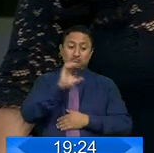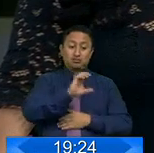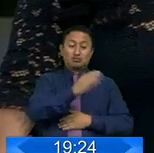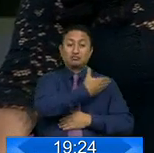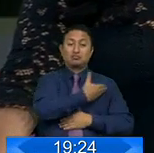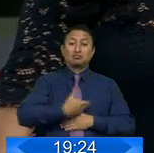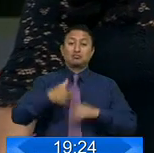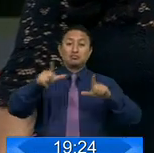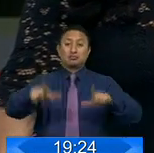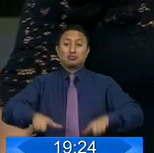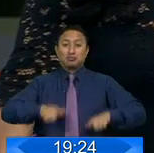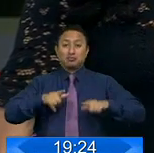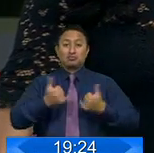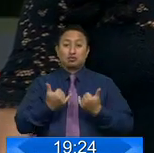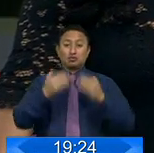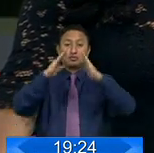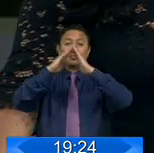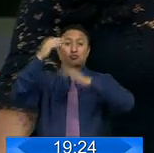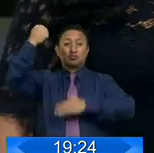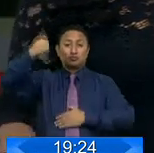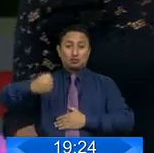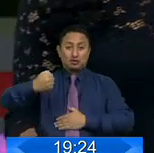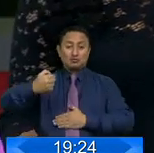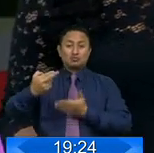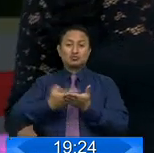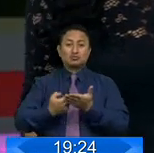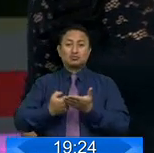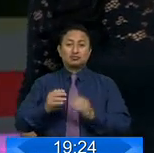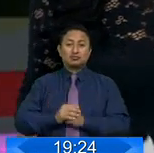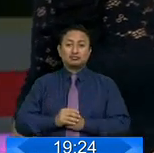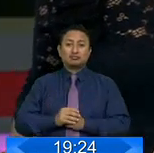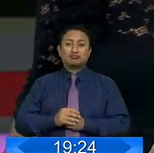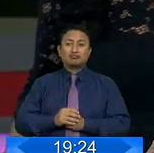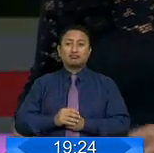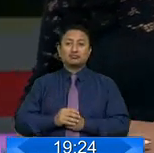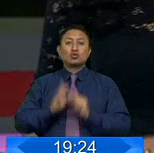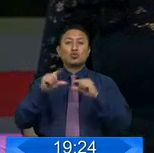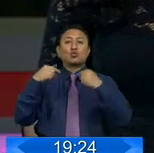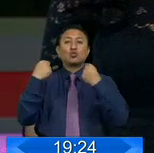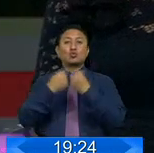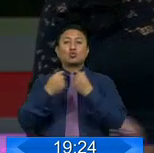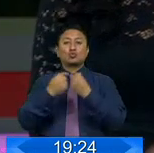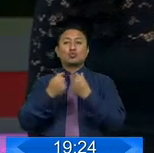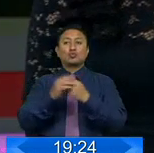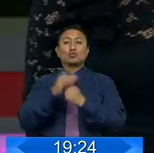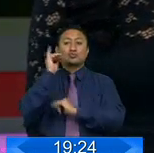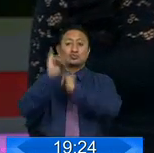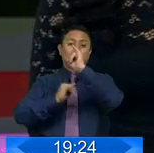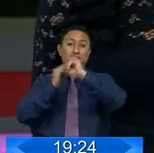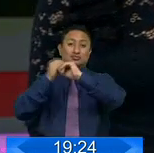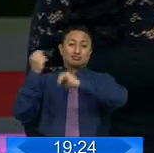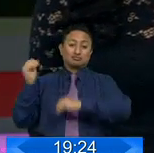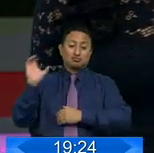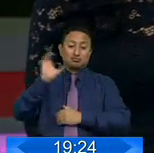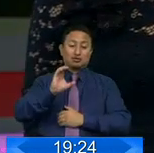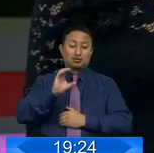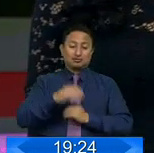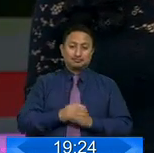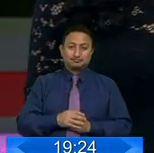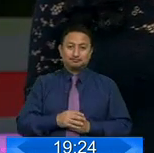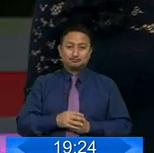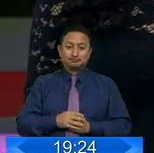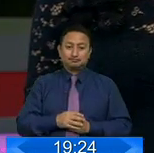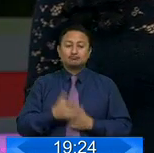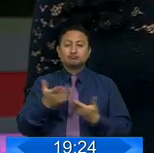se reunió en Carondelet con representantes del grupo Ashmore, uno de los administradores de activos más grandes del mundo. La cita